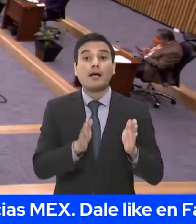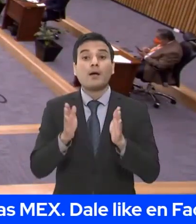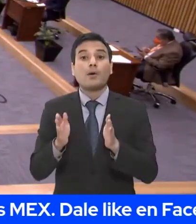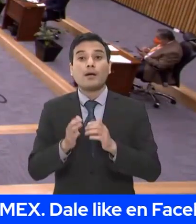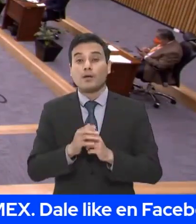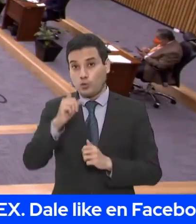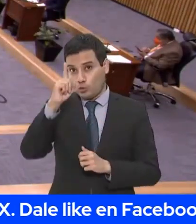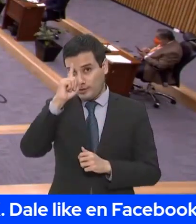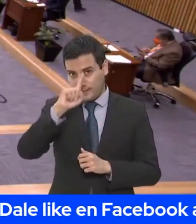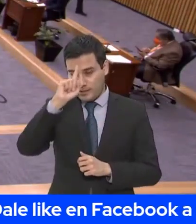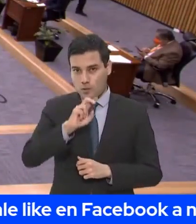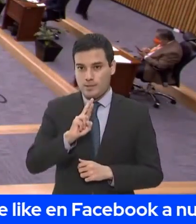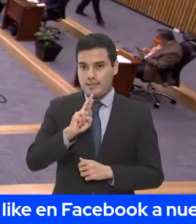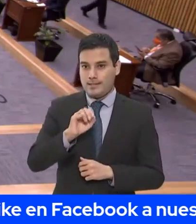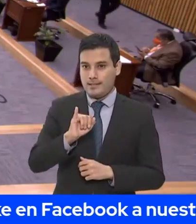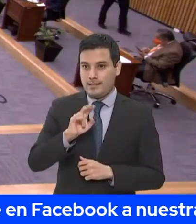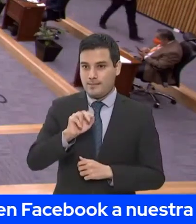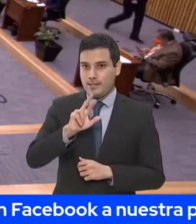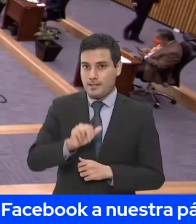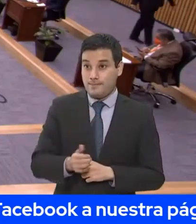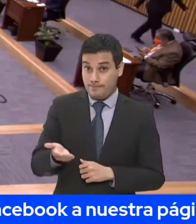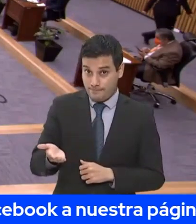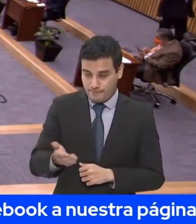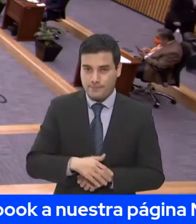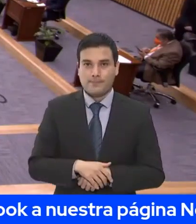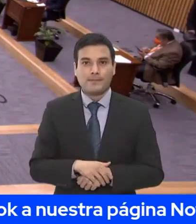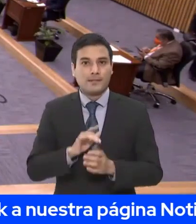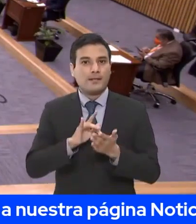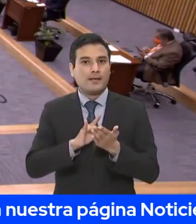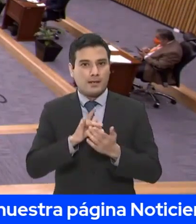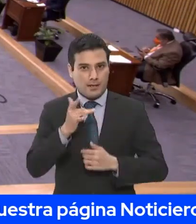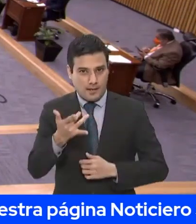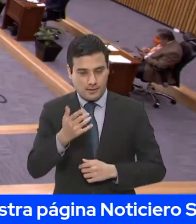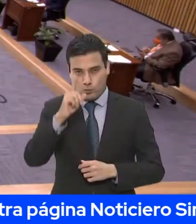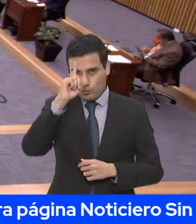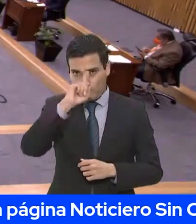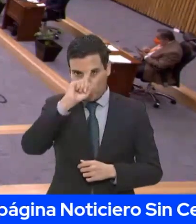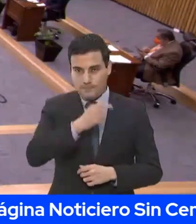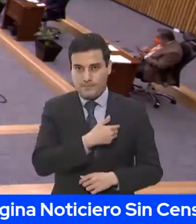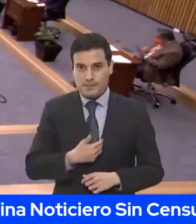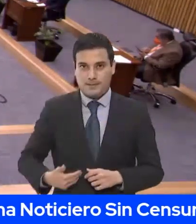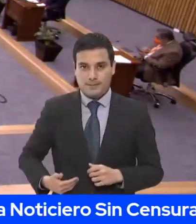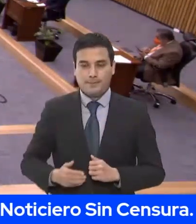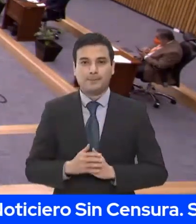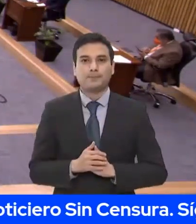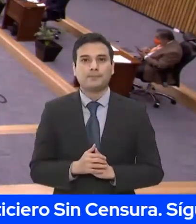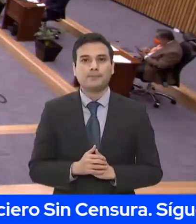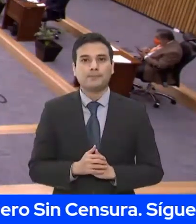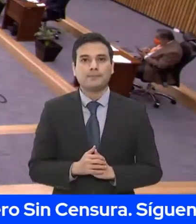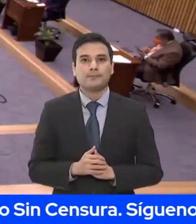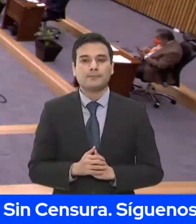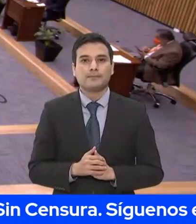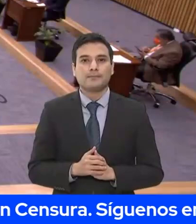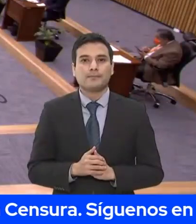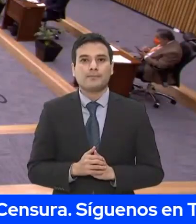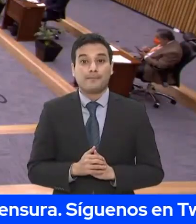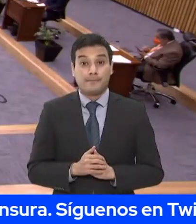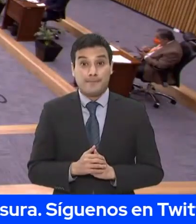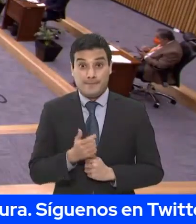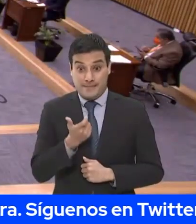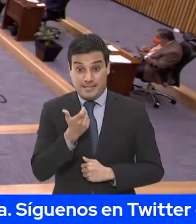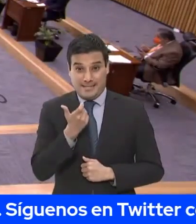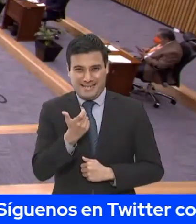está en la Constitución, quieranlo o no, les guste o no, no lo pueden soportar porque saben de la